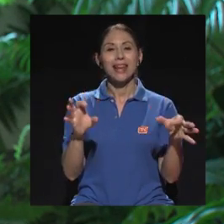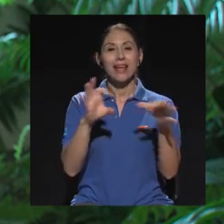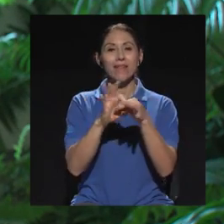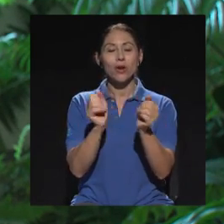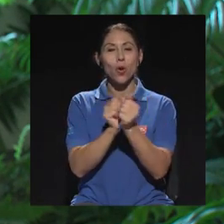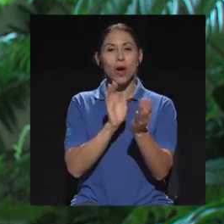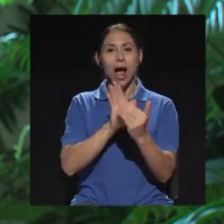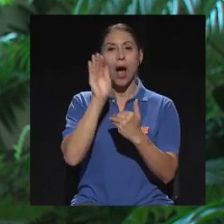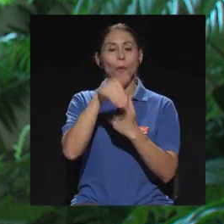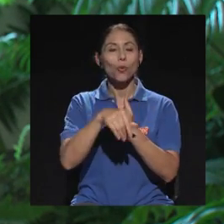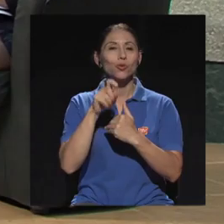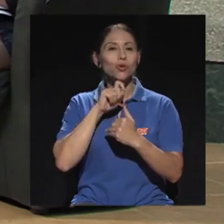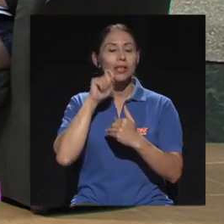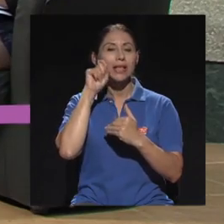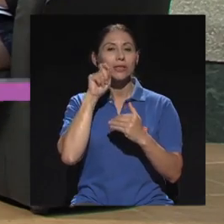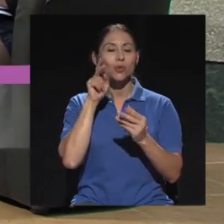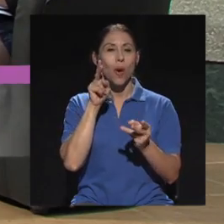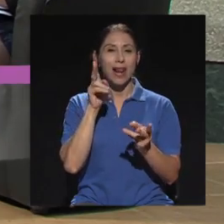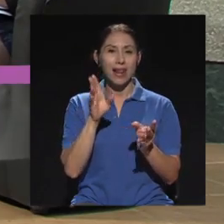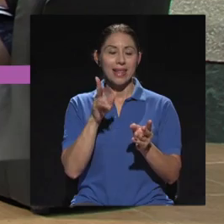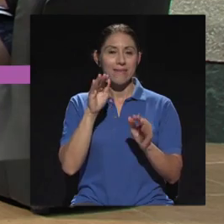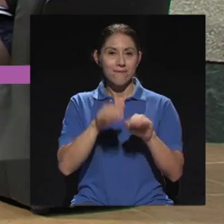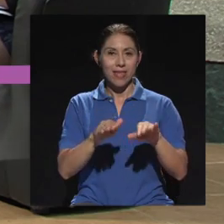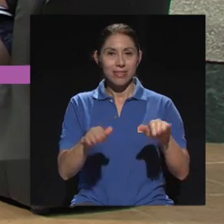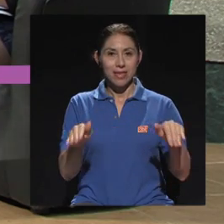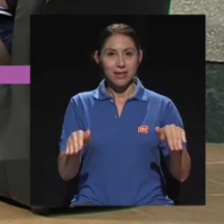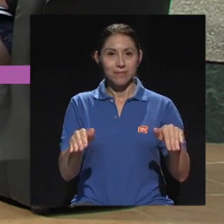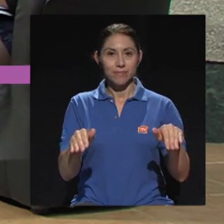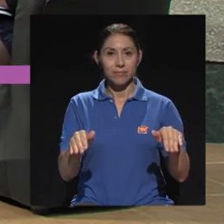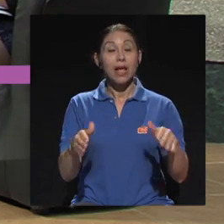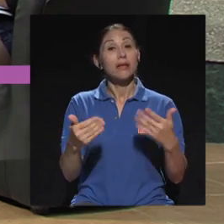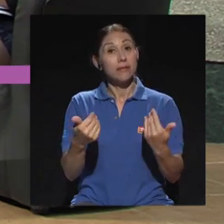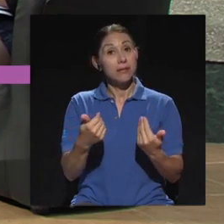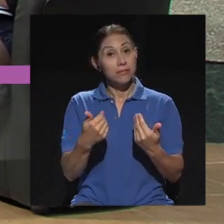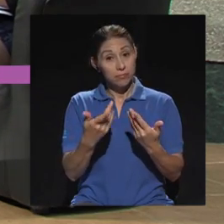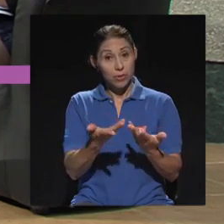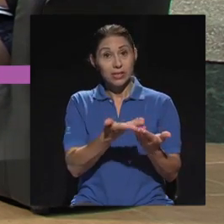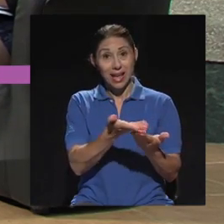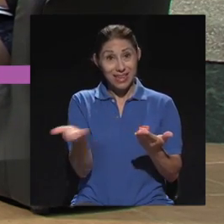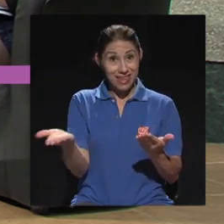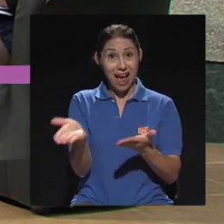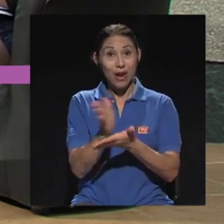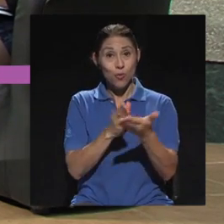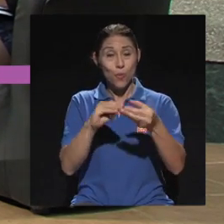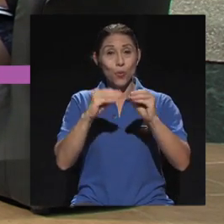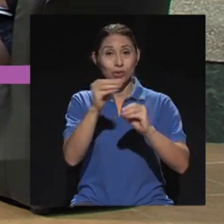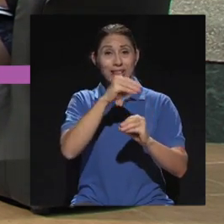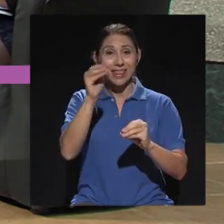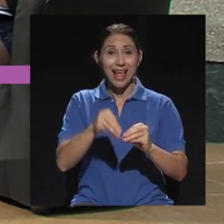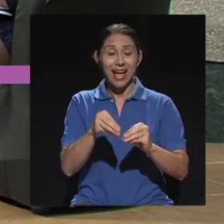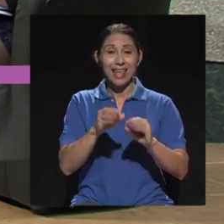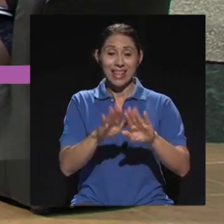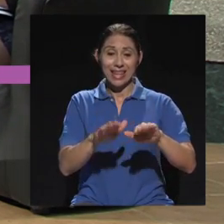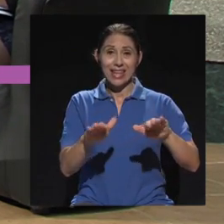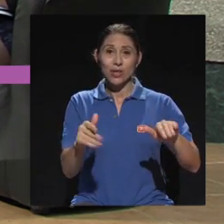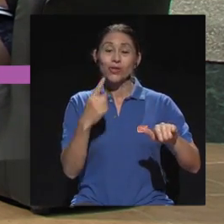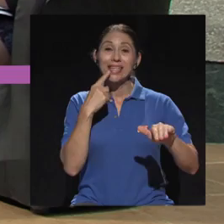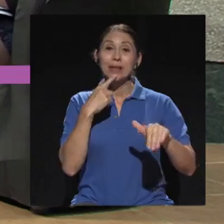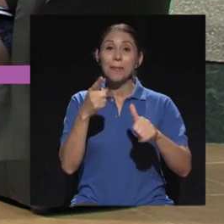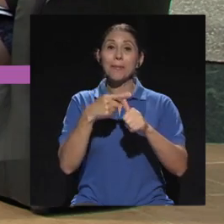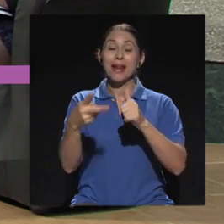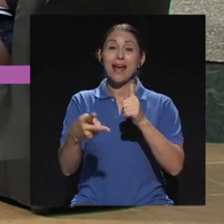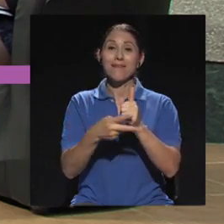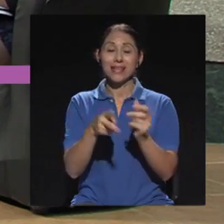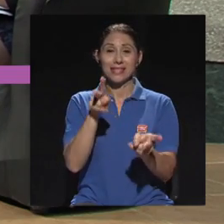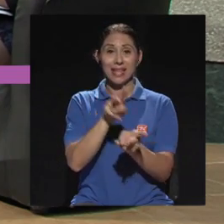con el abuso sexual infantil. Entonces, uh-huh, aunque no son los más, tenemos chicos que hablan de que su primera experiencia